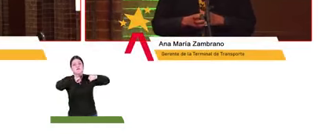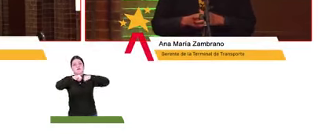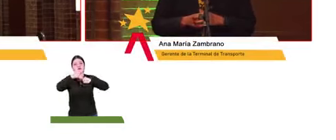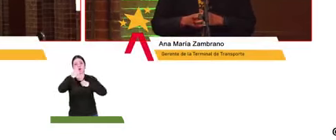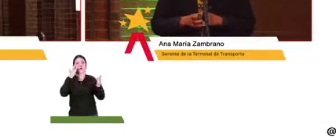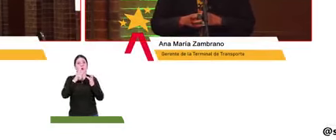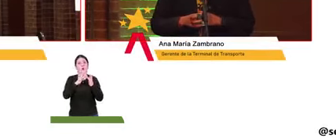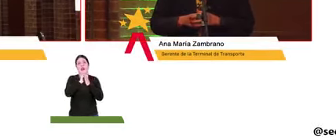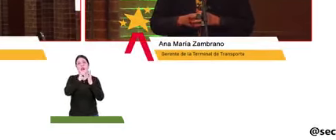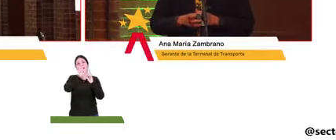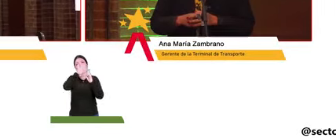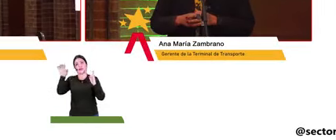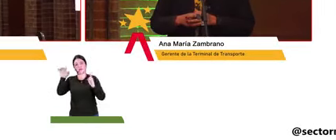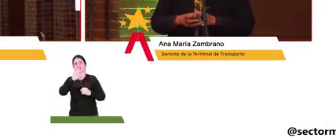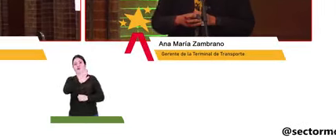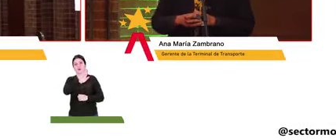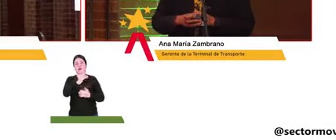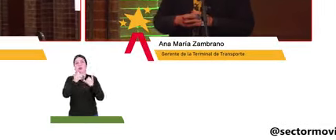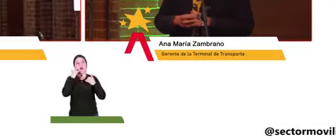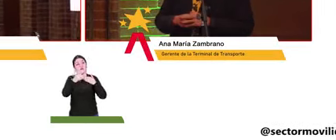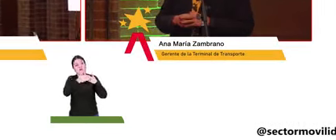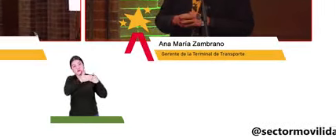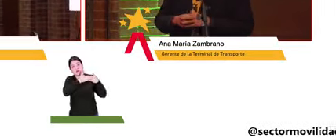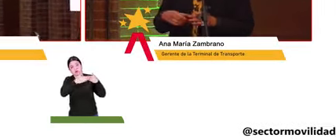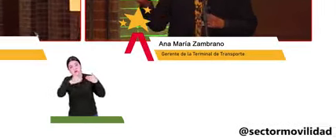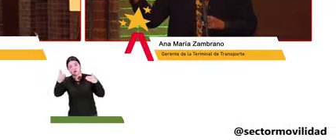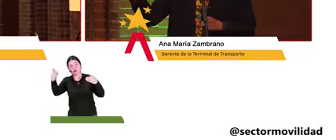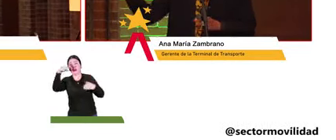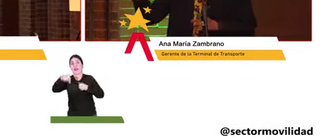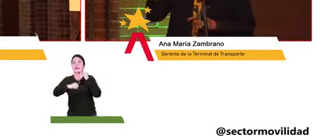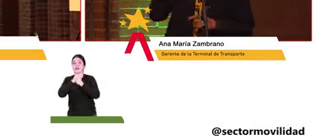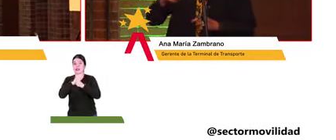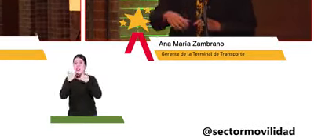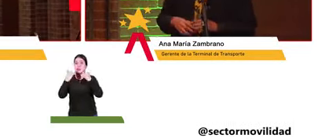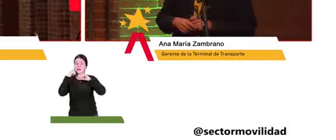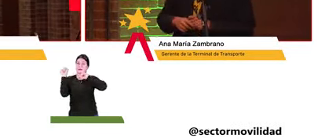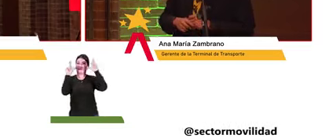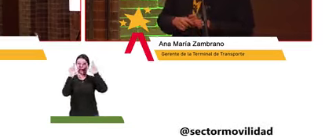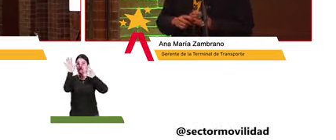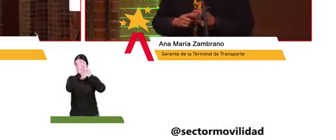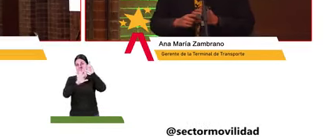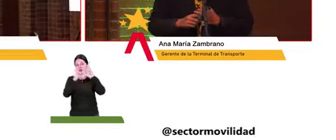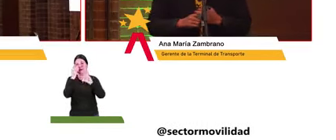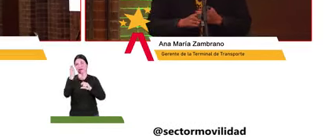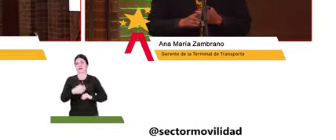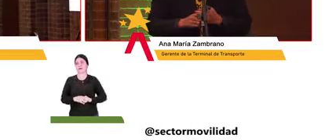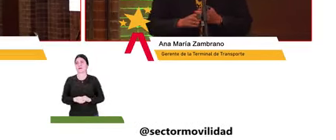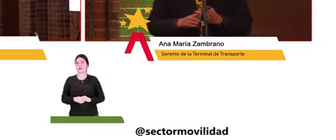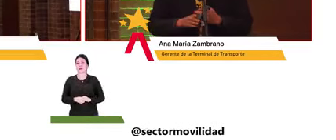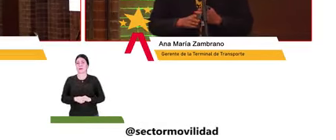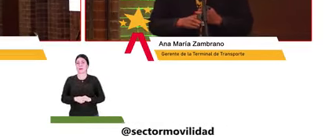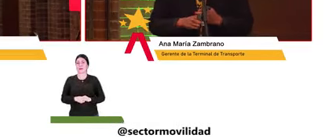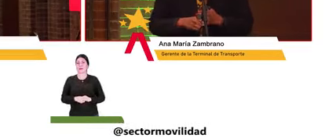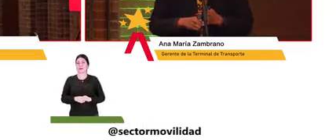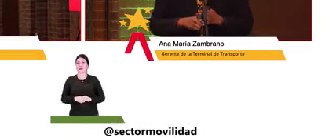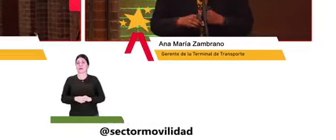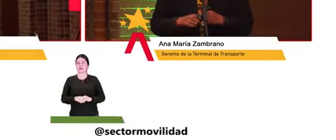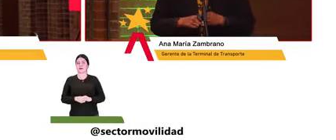de transporte en este año. Creo que empezamos con un video. Empezamos entonces con el